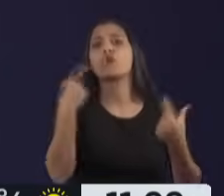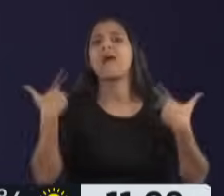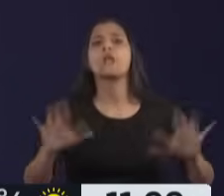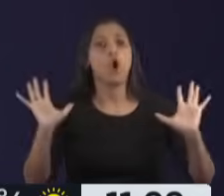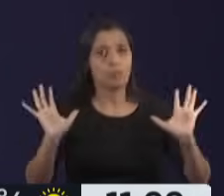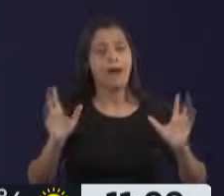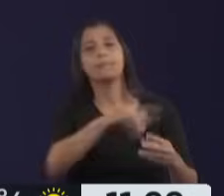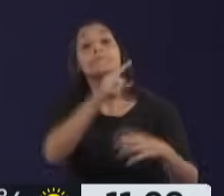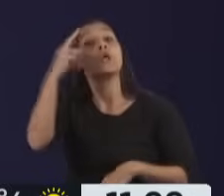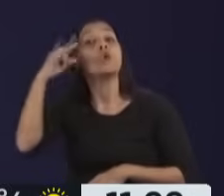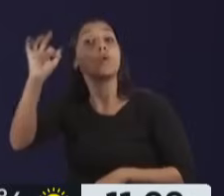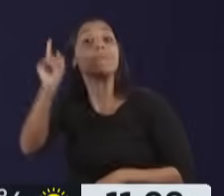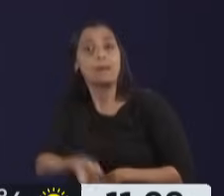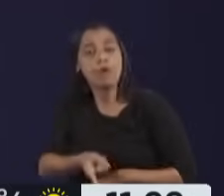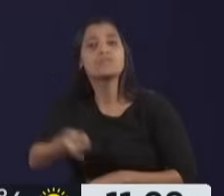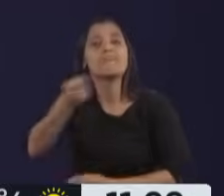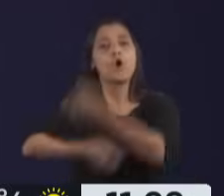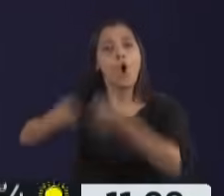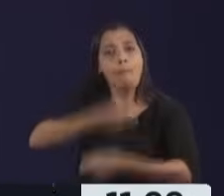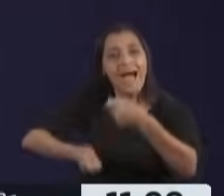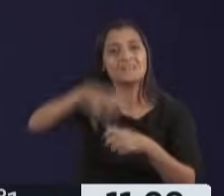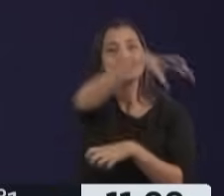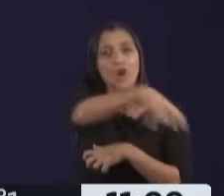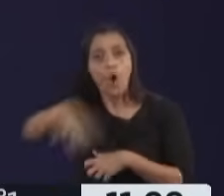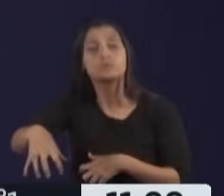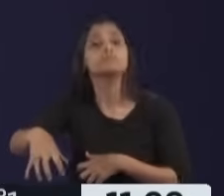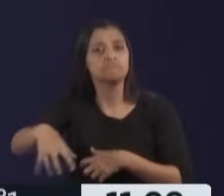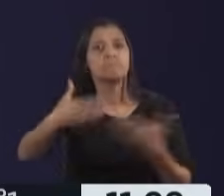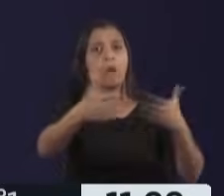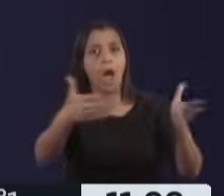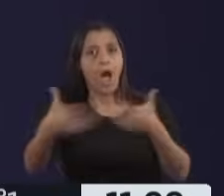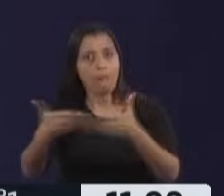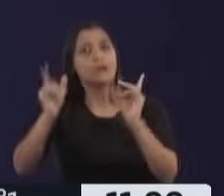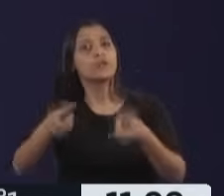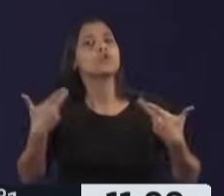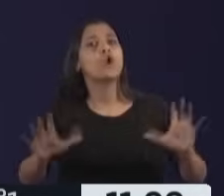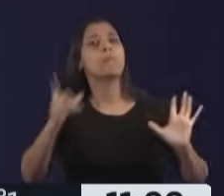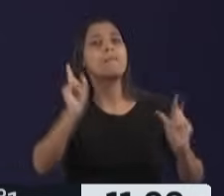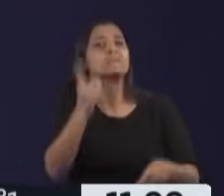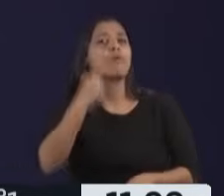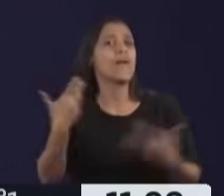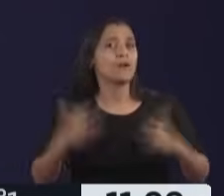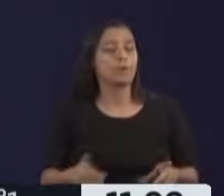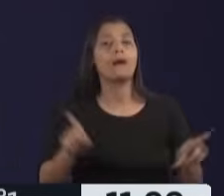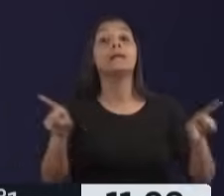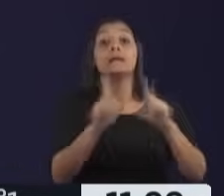normal, el 90% del comercio minorista funcionó también con normalidad y el